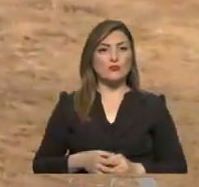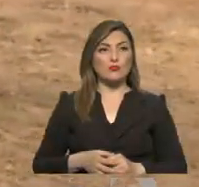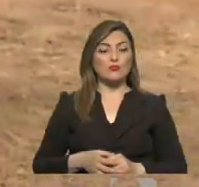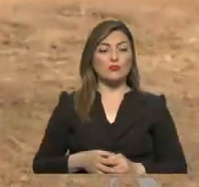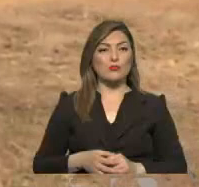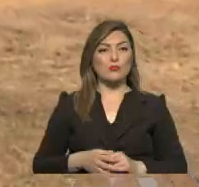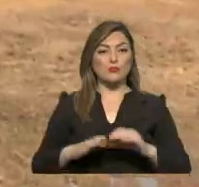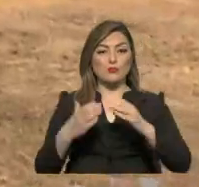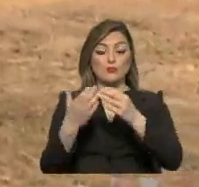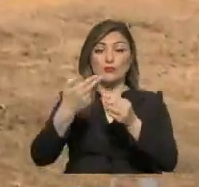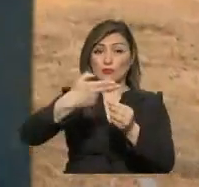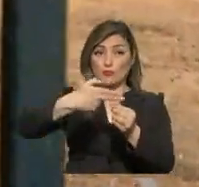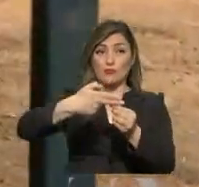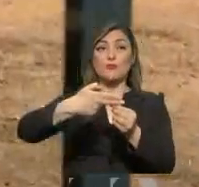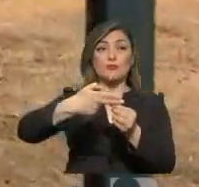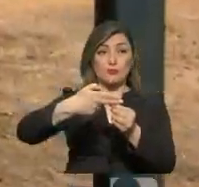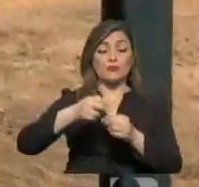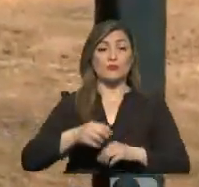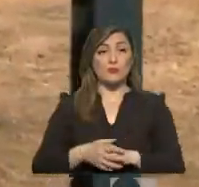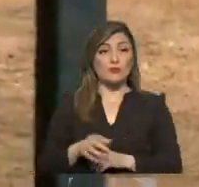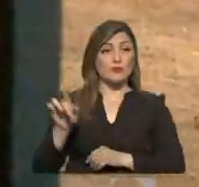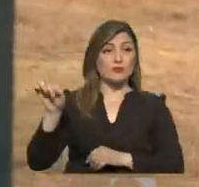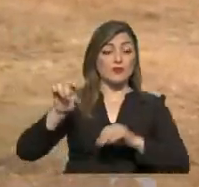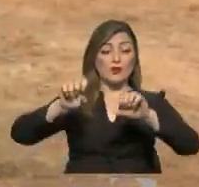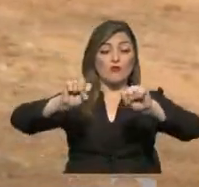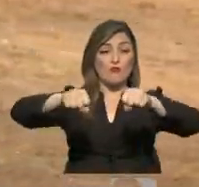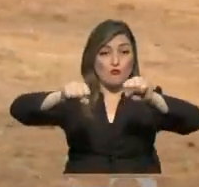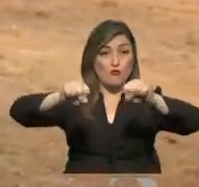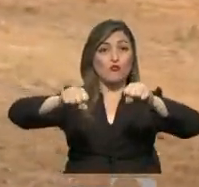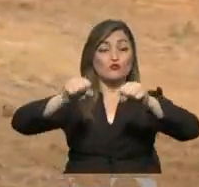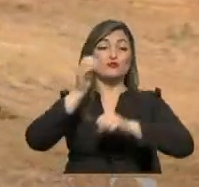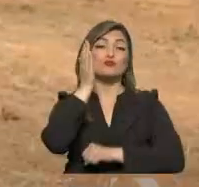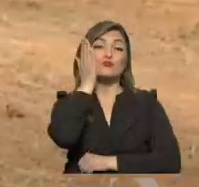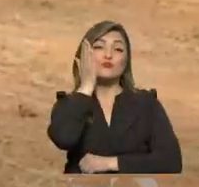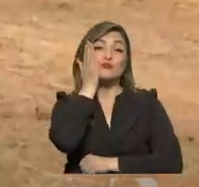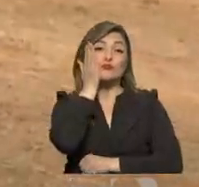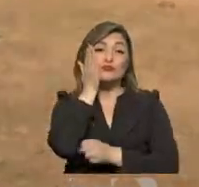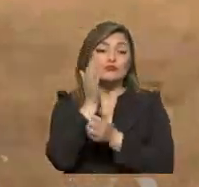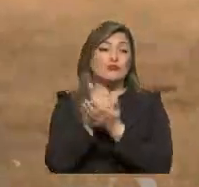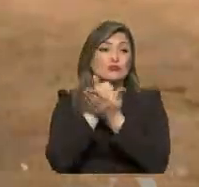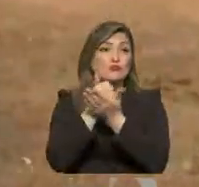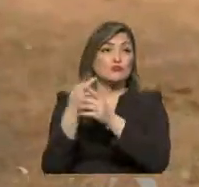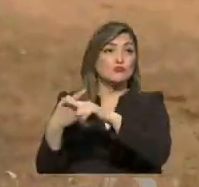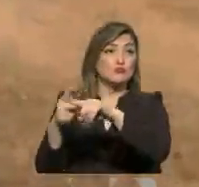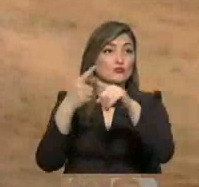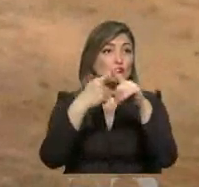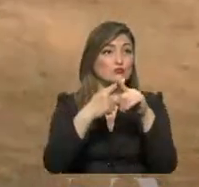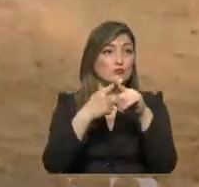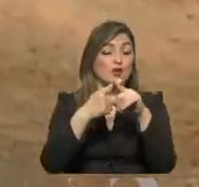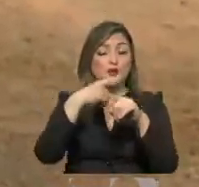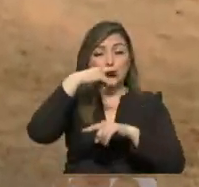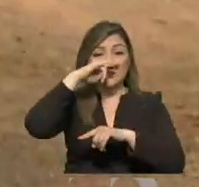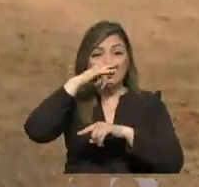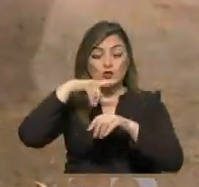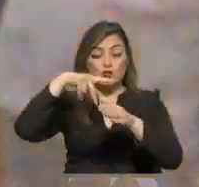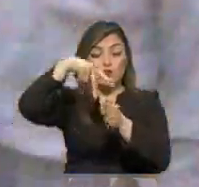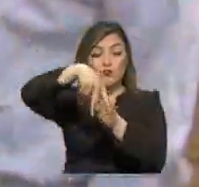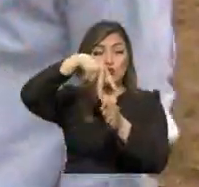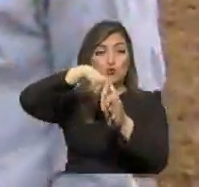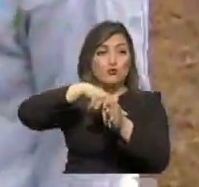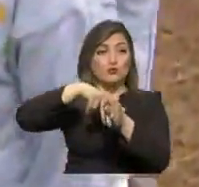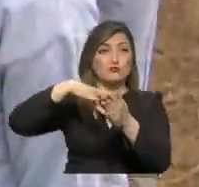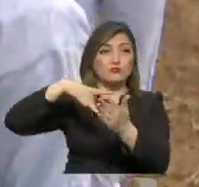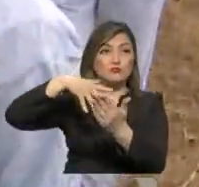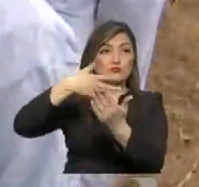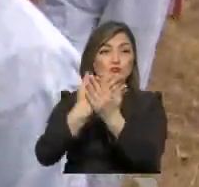A clases. En moto, junto a una madre de familia que ayuda a otras para transportar a los niños, llegan